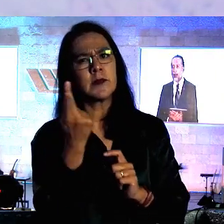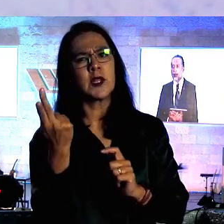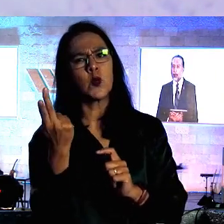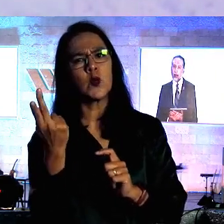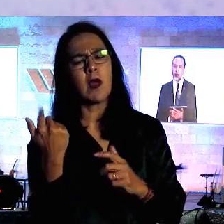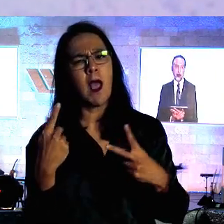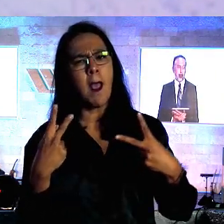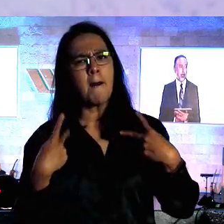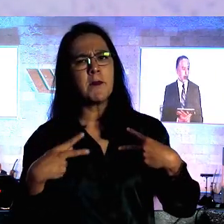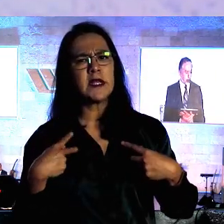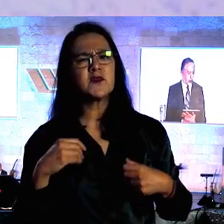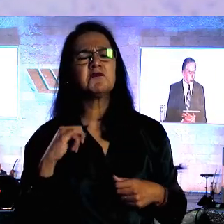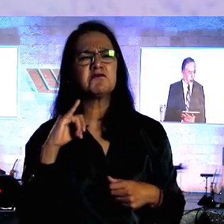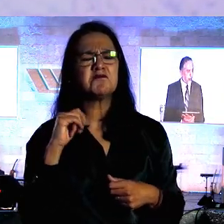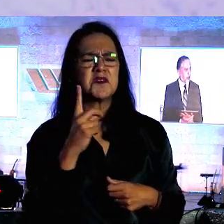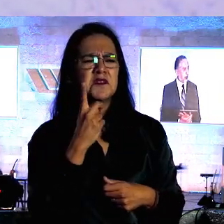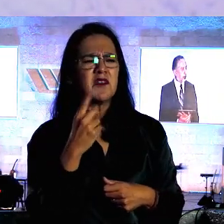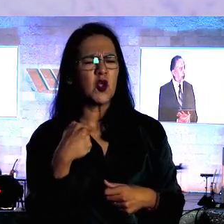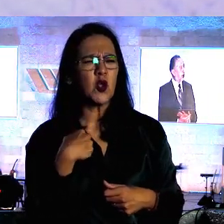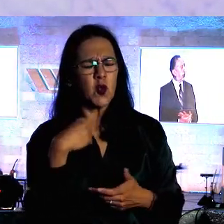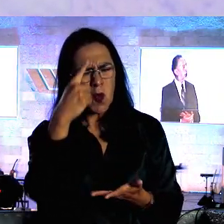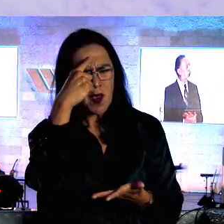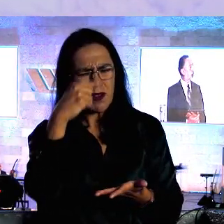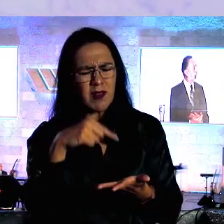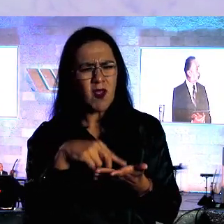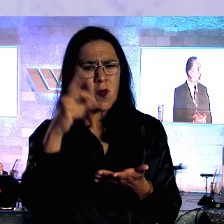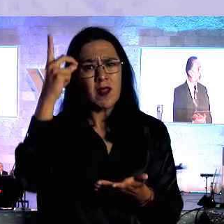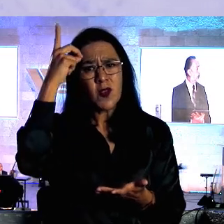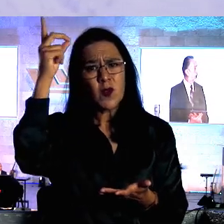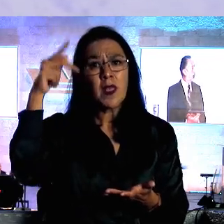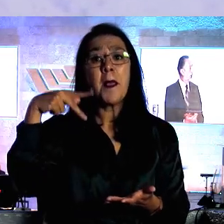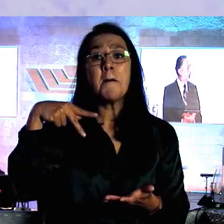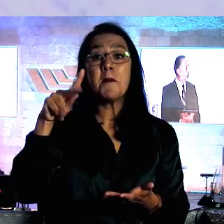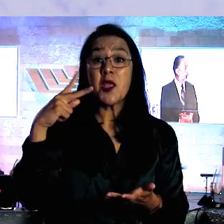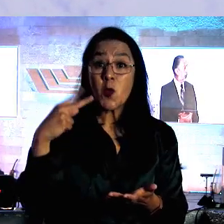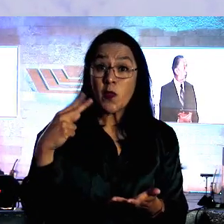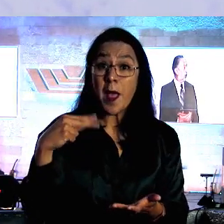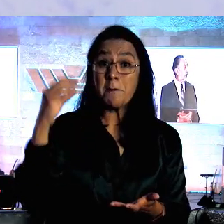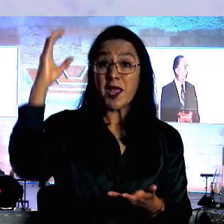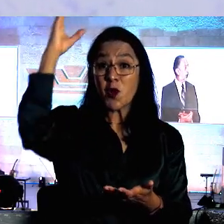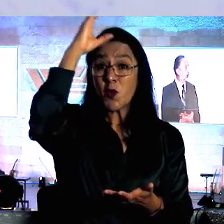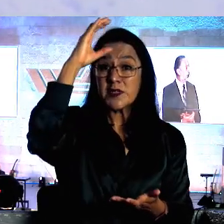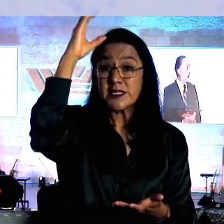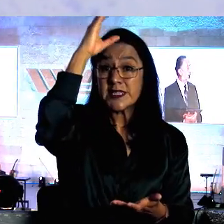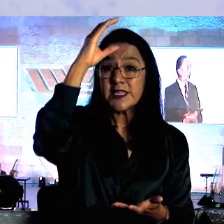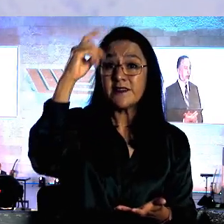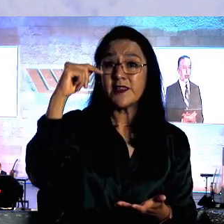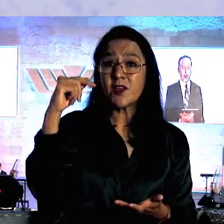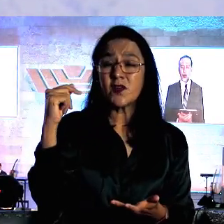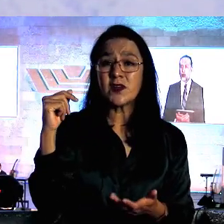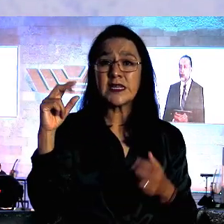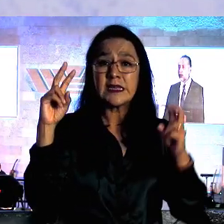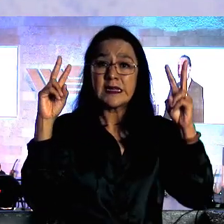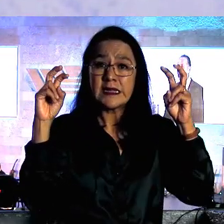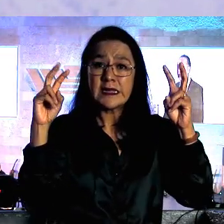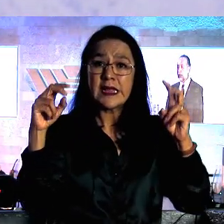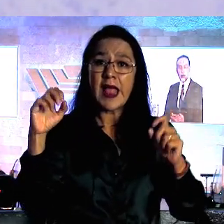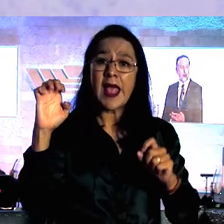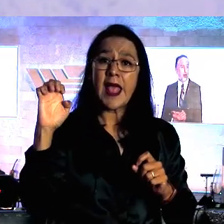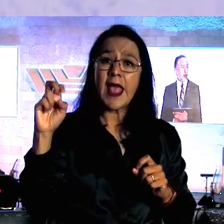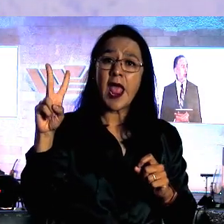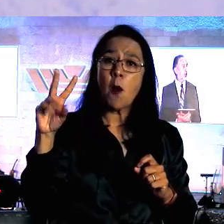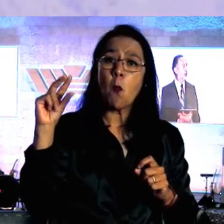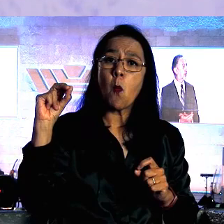hay gente que dice si creo en Dios pero también creo en Darwin y creo en la teoría de la evolución que